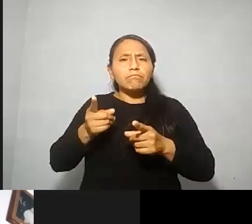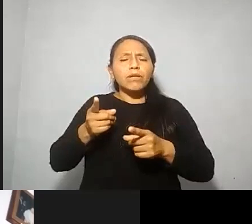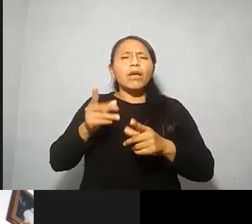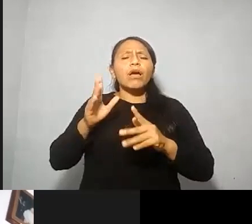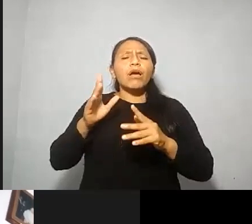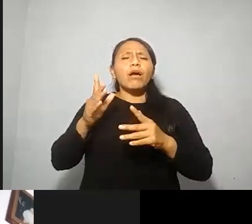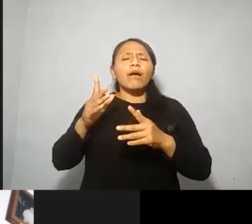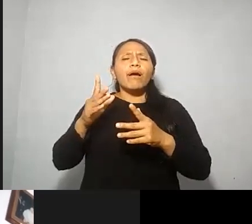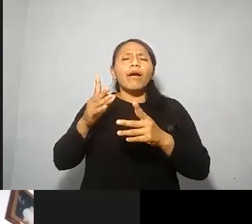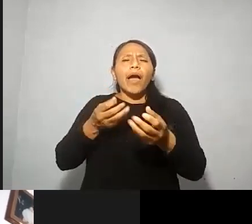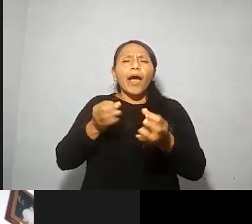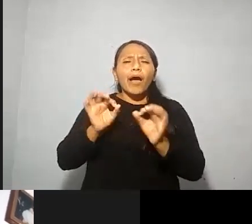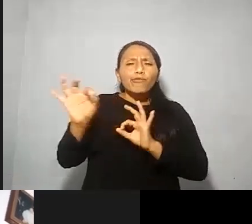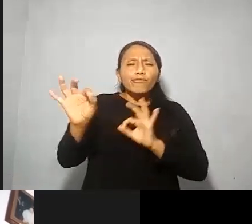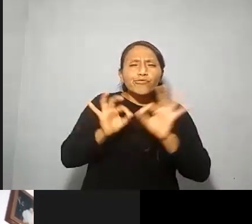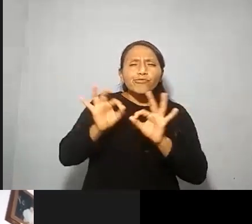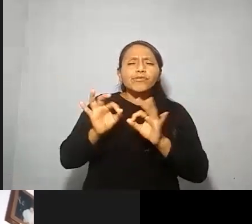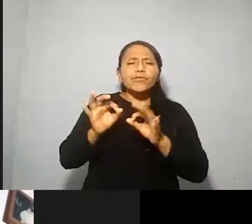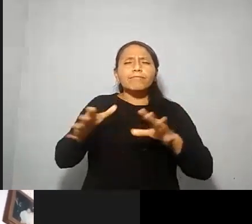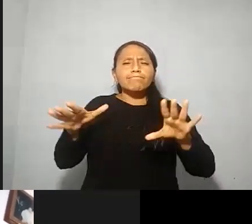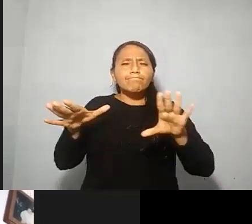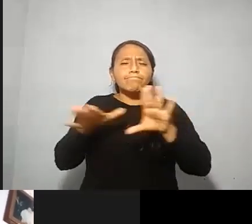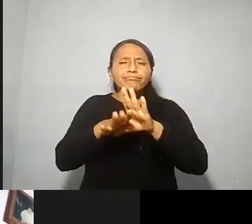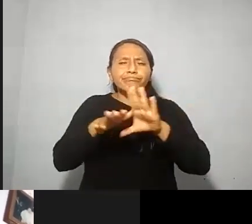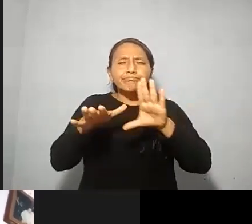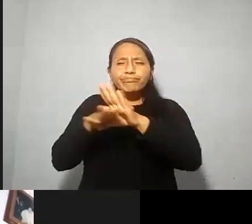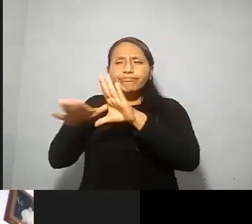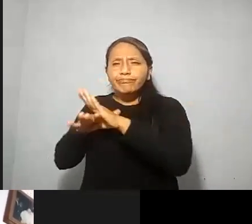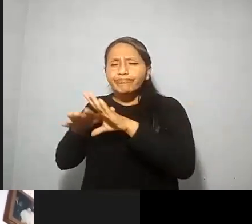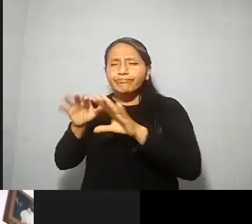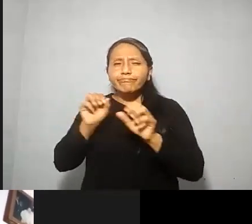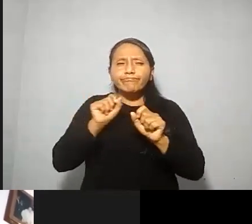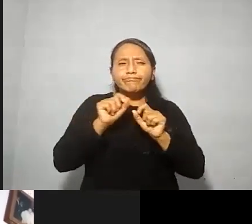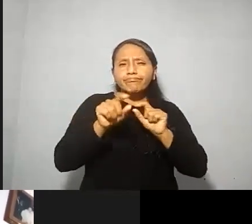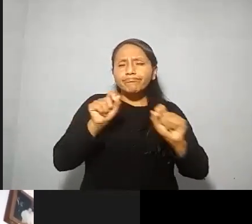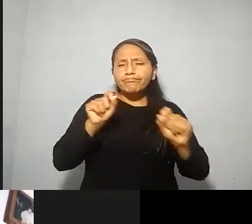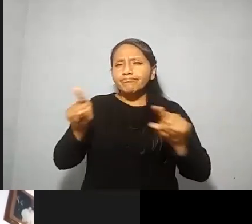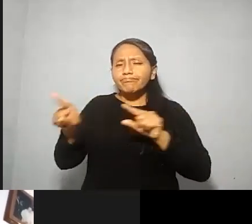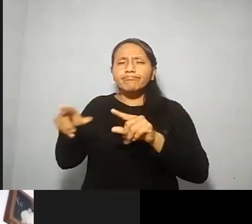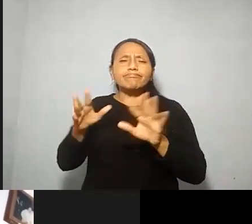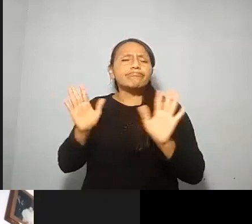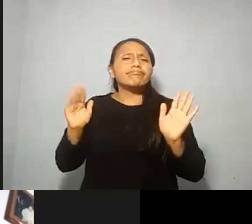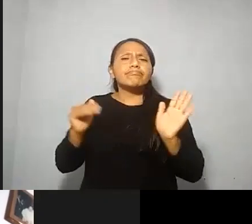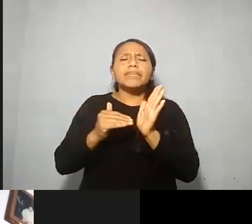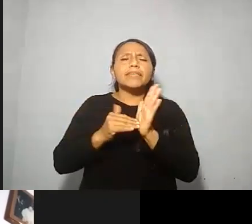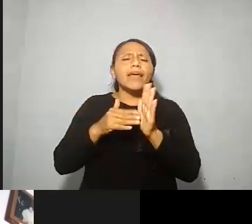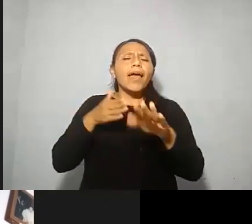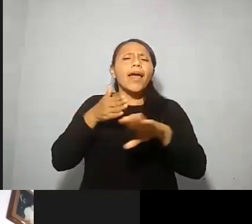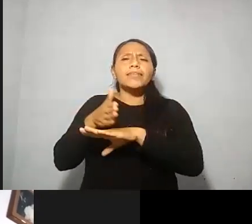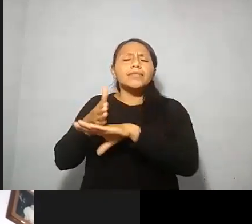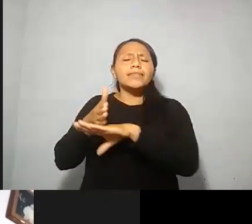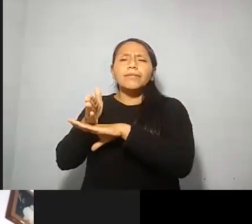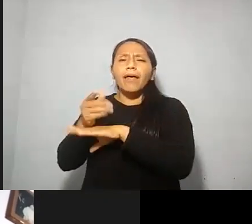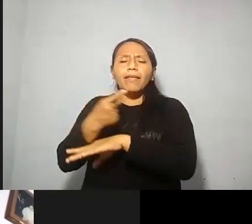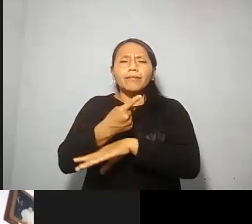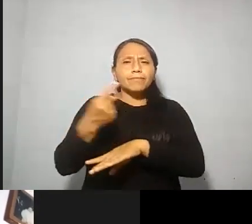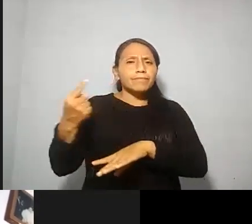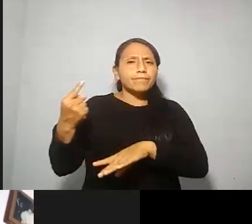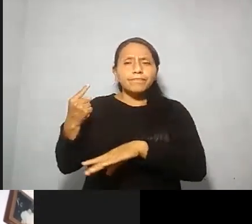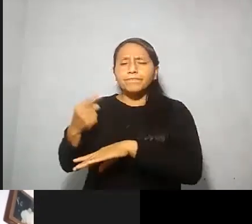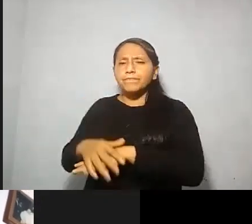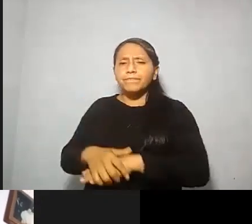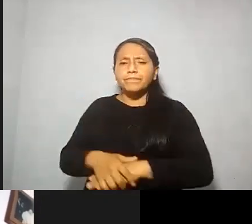de ajustes razonables y medidas y adecuaciones de accesibilidad.